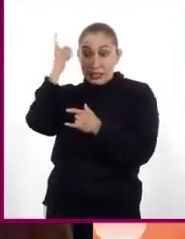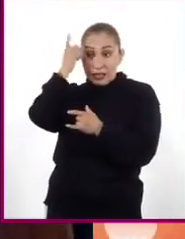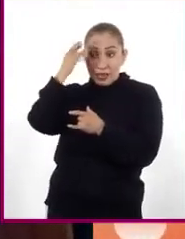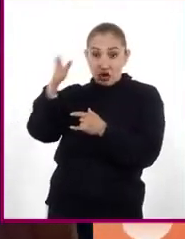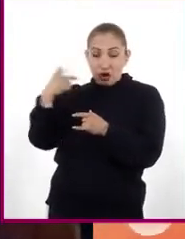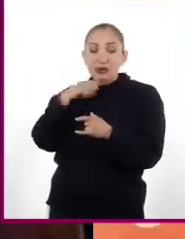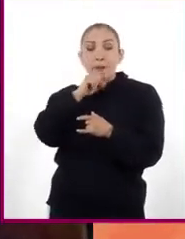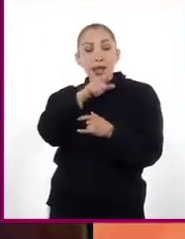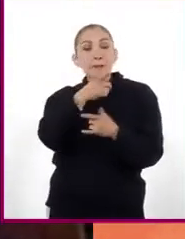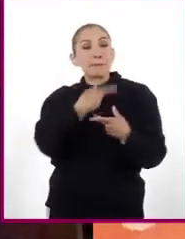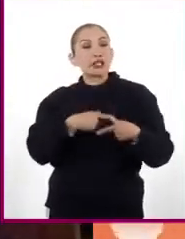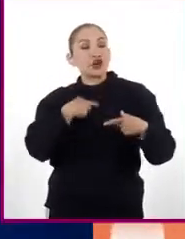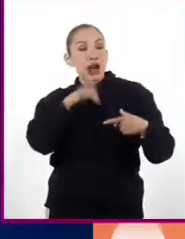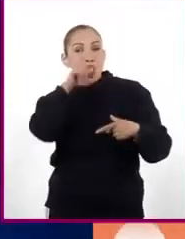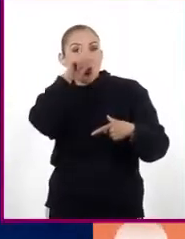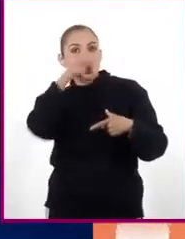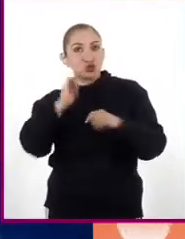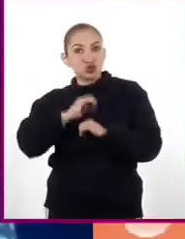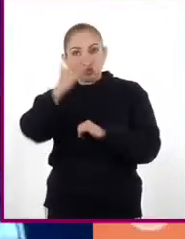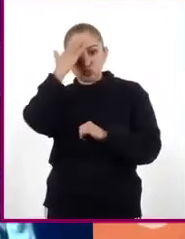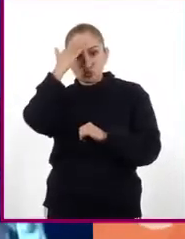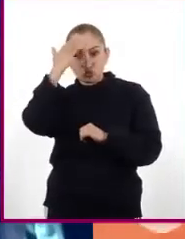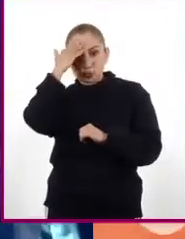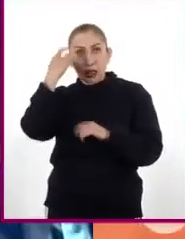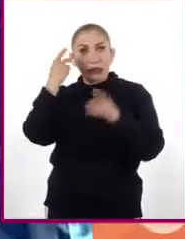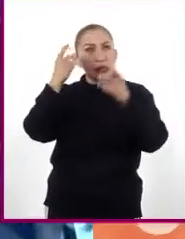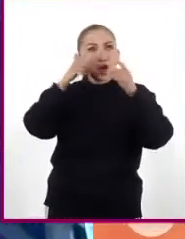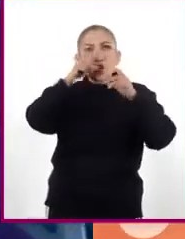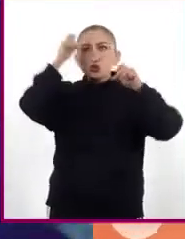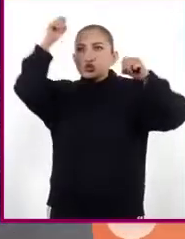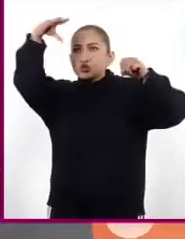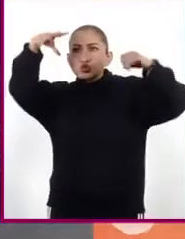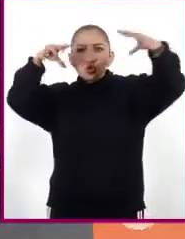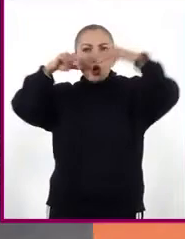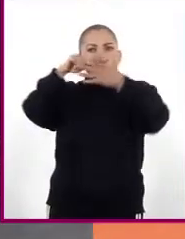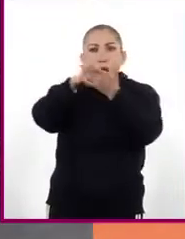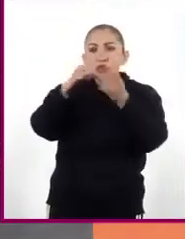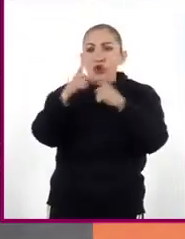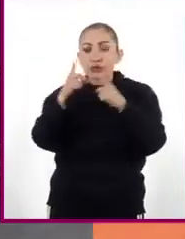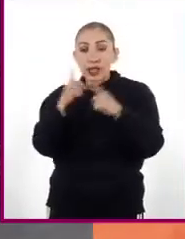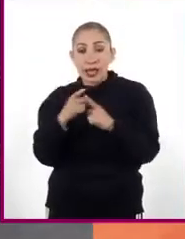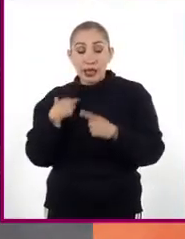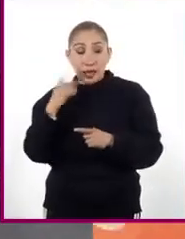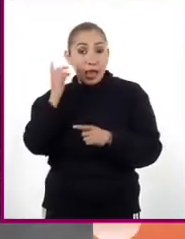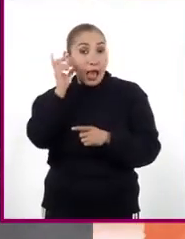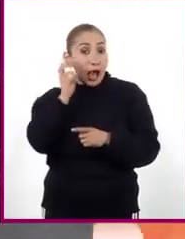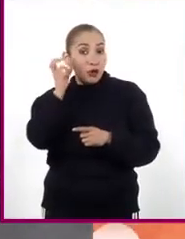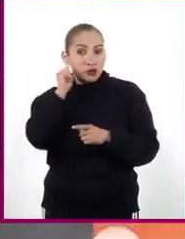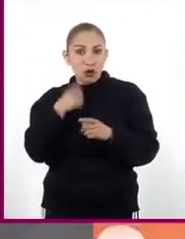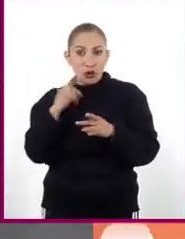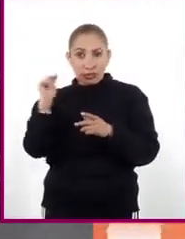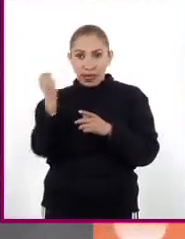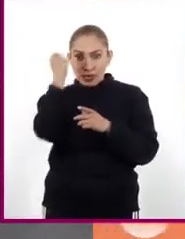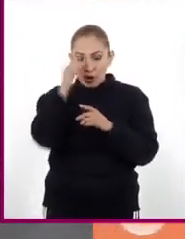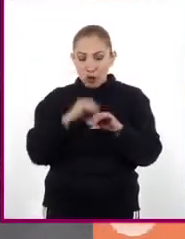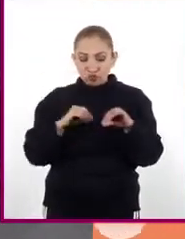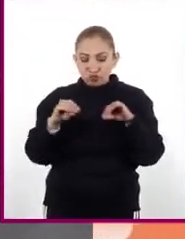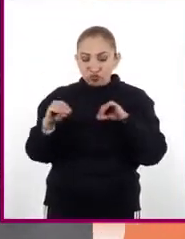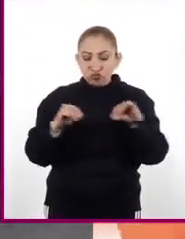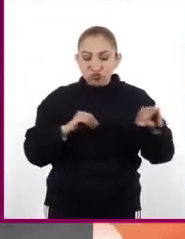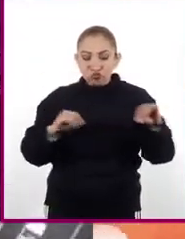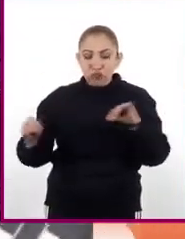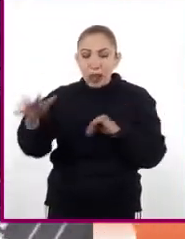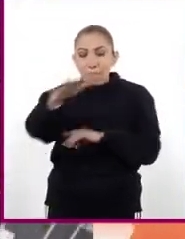el trabajo de los iluminadores, quienes realizan el diseño de luces, los técnicos en audio, que hacen posible la ambientación